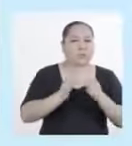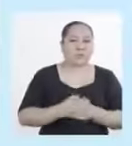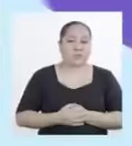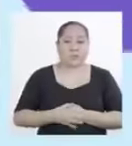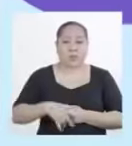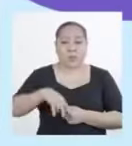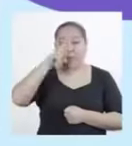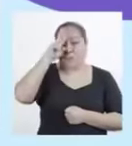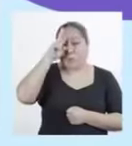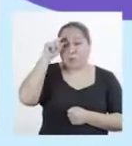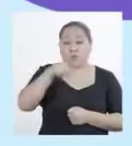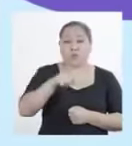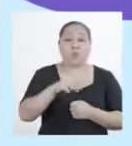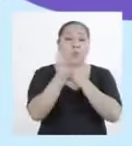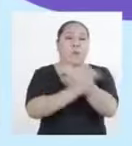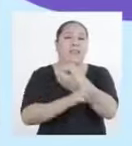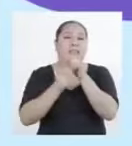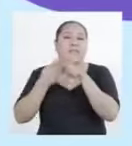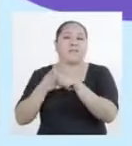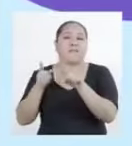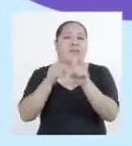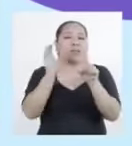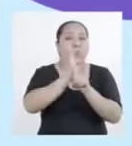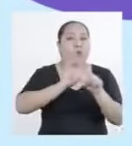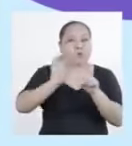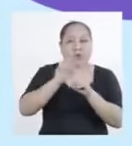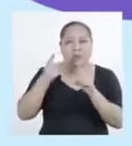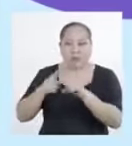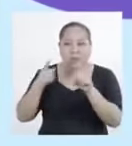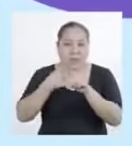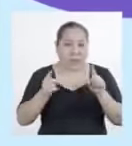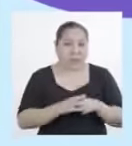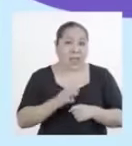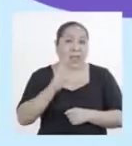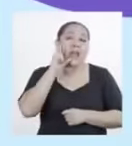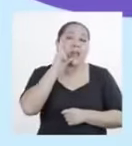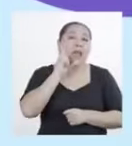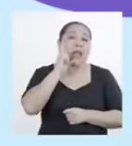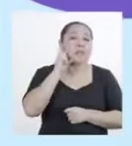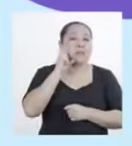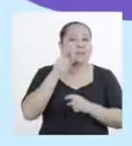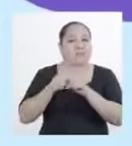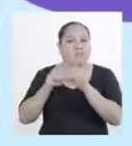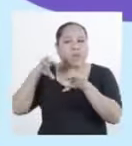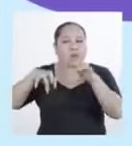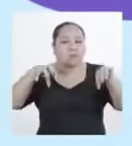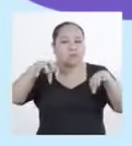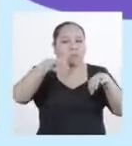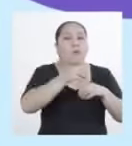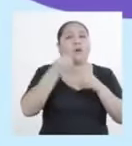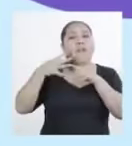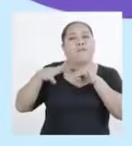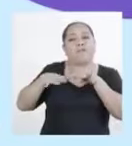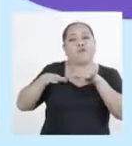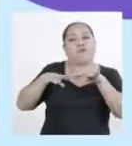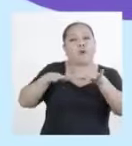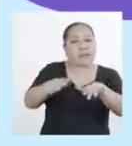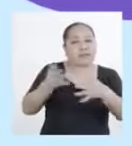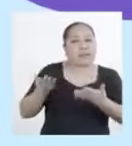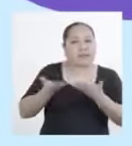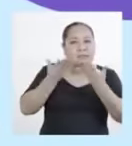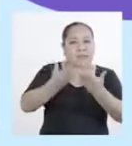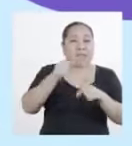culturas El Perú es un país pluricultural Tiene mucha diversidad racial y etnias Debido a la influencia